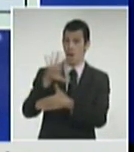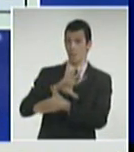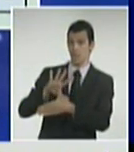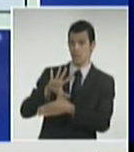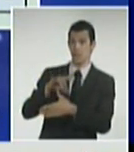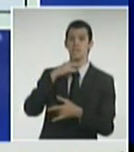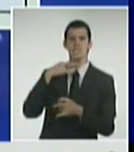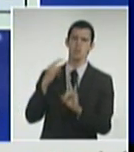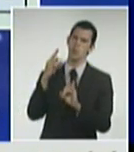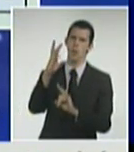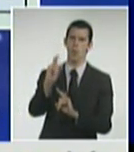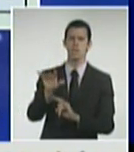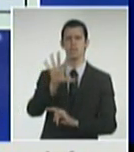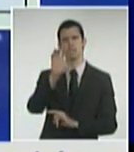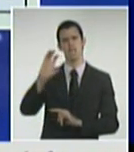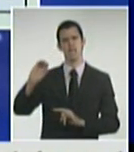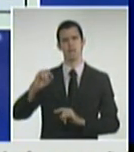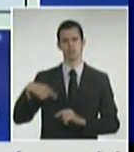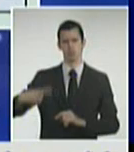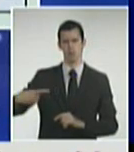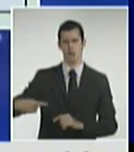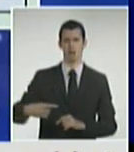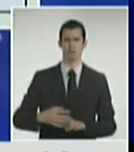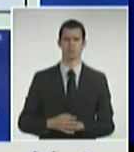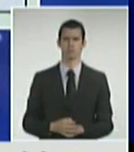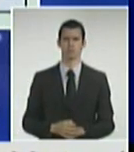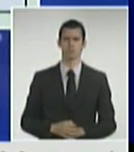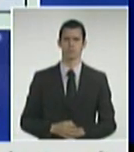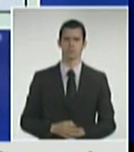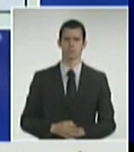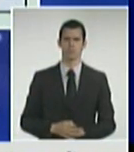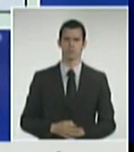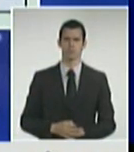El mapa de las Américas, para no meternos en el mundo,